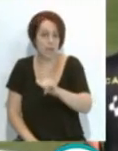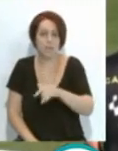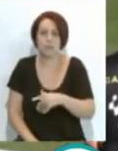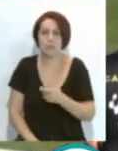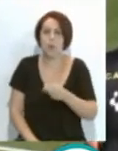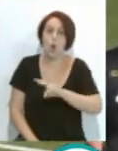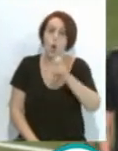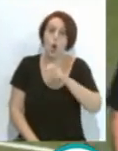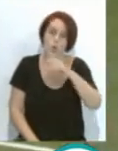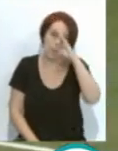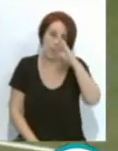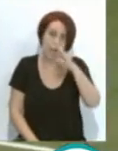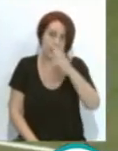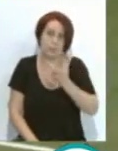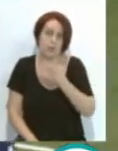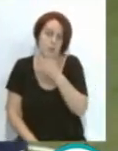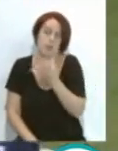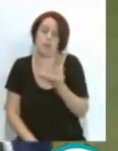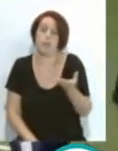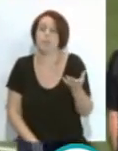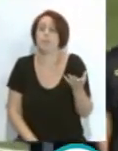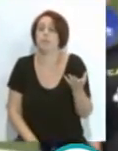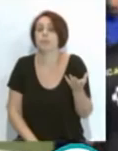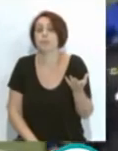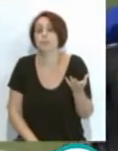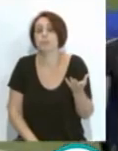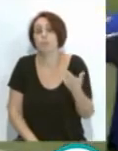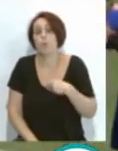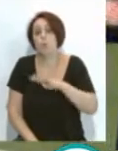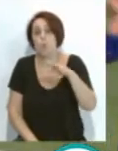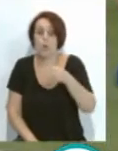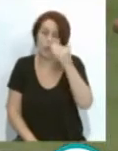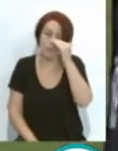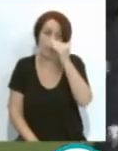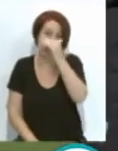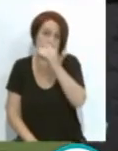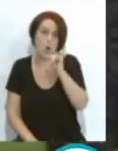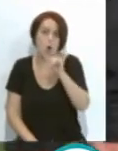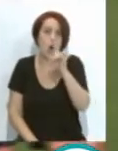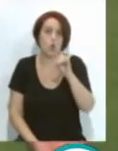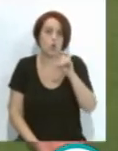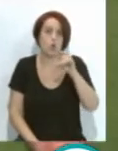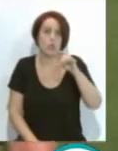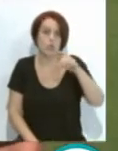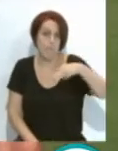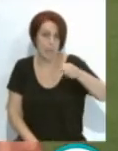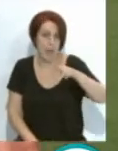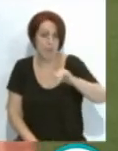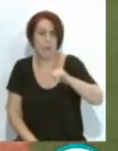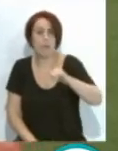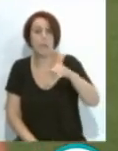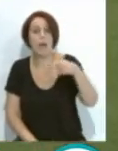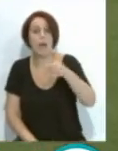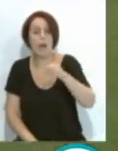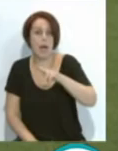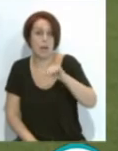El otro capitán, claro, ahora había cuatro capitanes que eran José Mari, Garrido, Alberto Cifuente